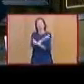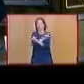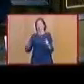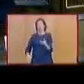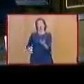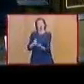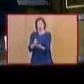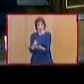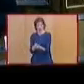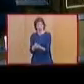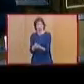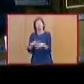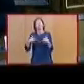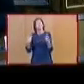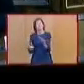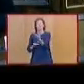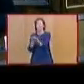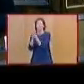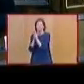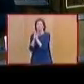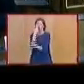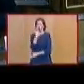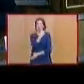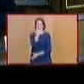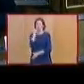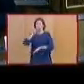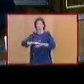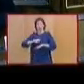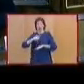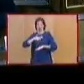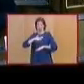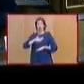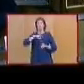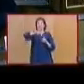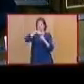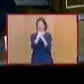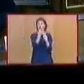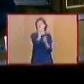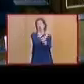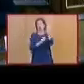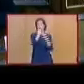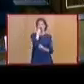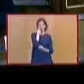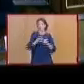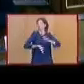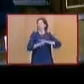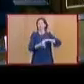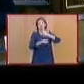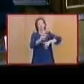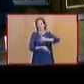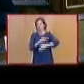Por eso necesitamos su compromiso para el mantenimiento del Fuero Económico y Fiscal de Canarias, el mantenimiento de las medidas